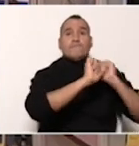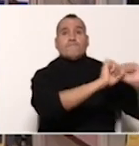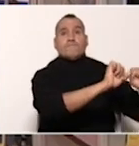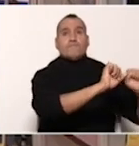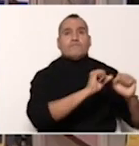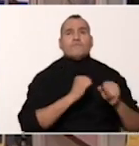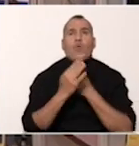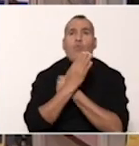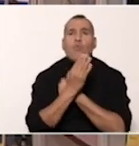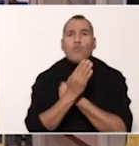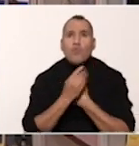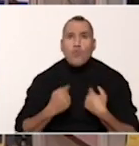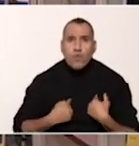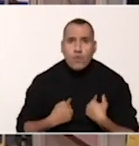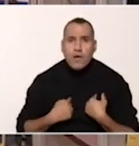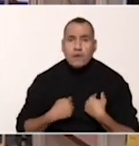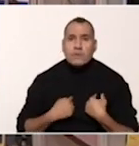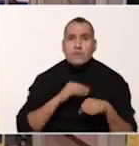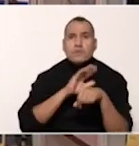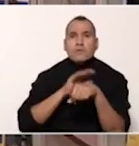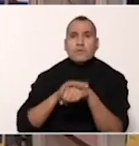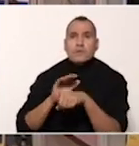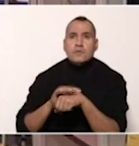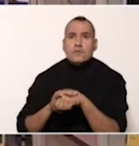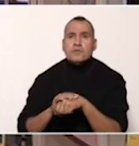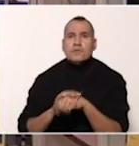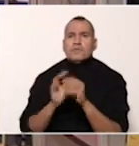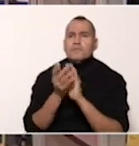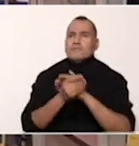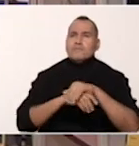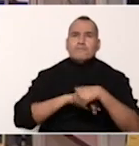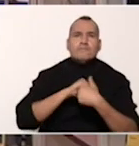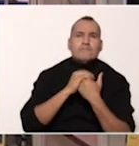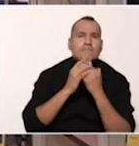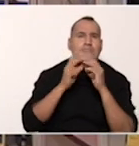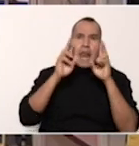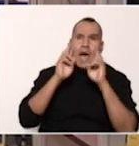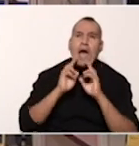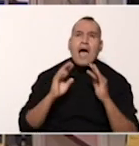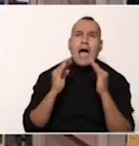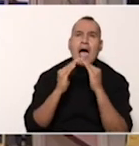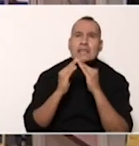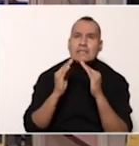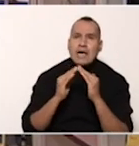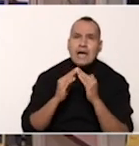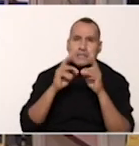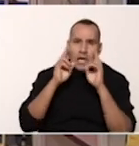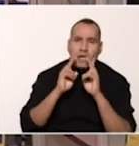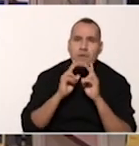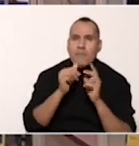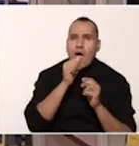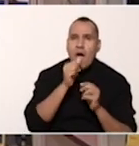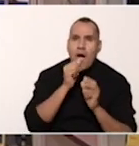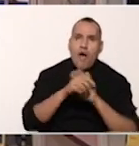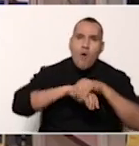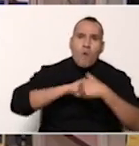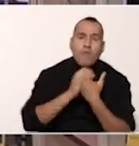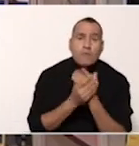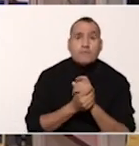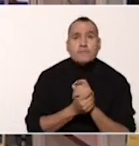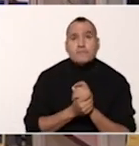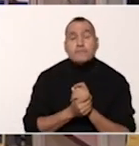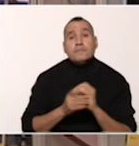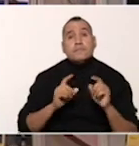la prevención. De allí te invito a que mantengas una higiene permanente en el hogar, lavándote las manos con agua y jabón. Pero